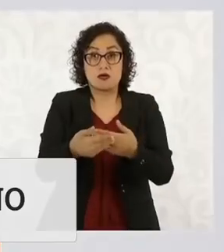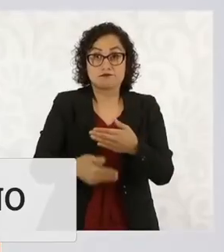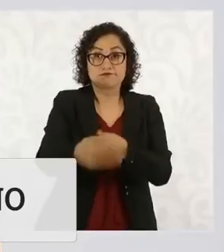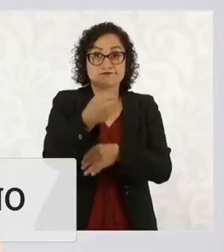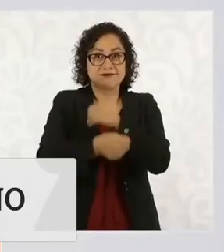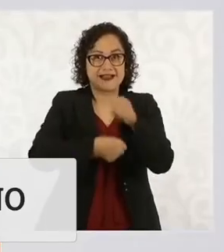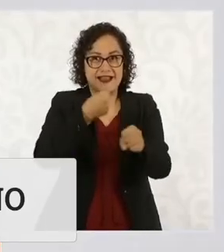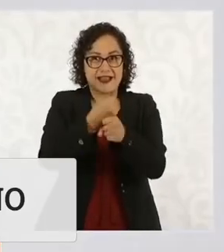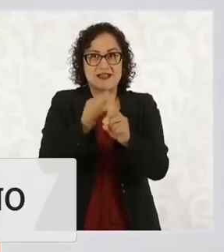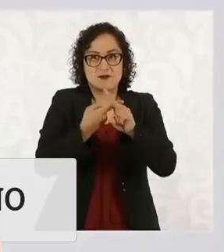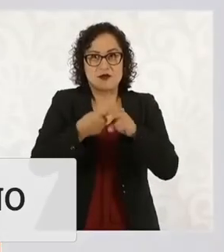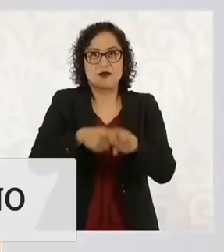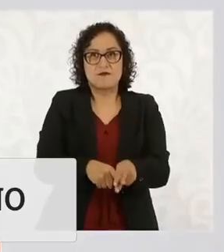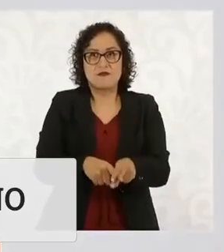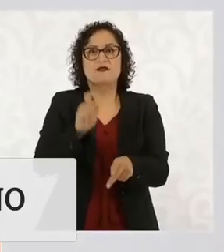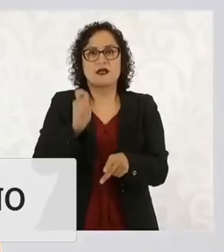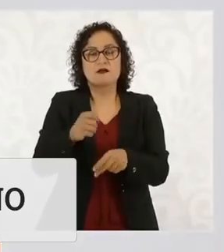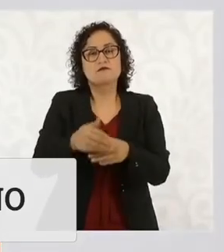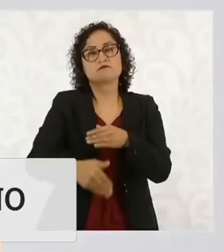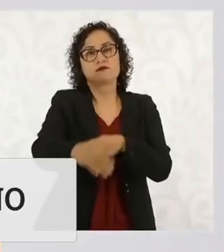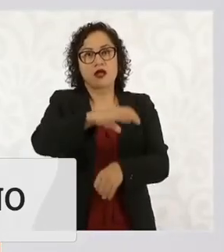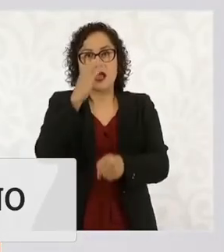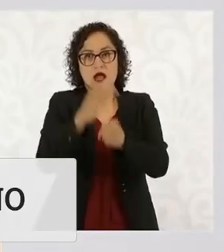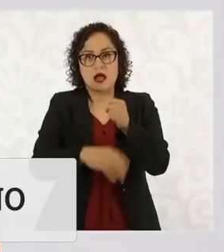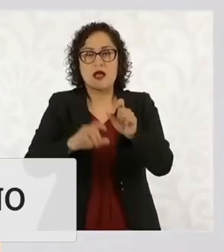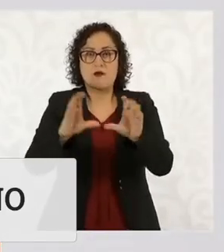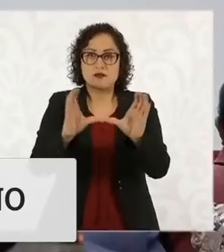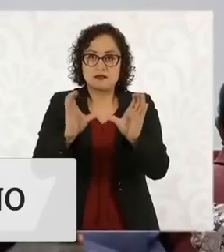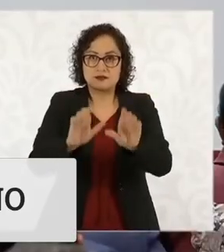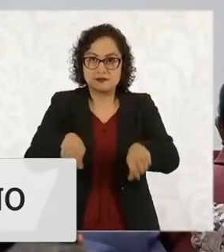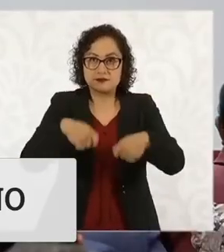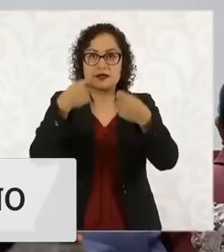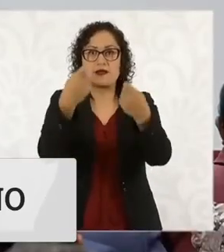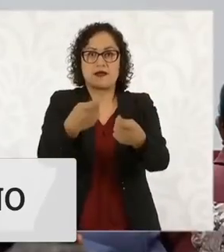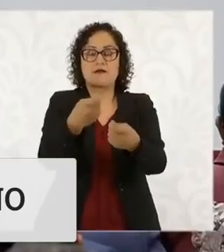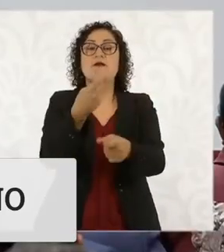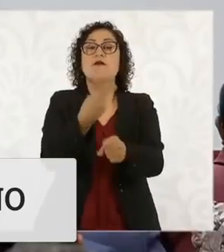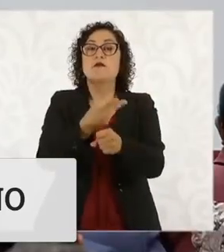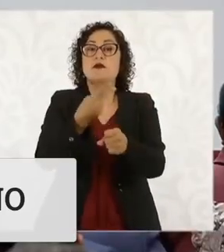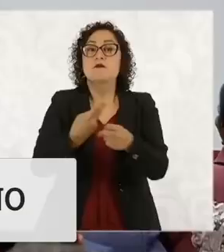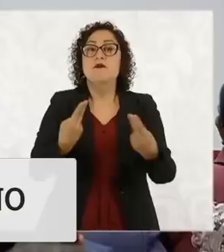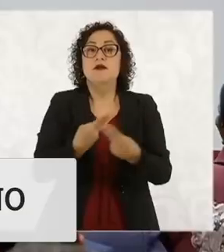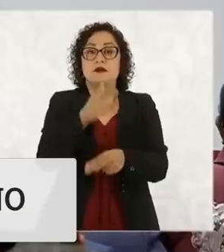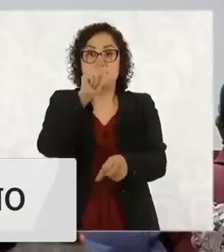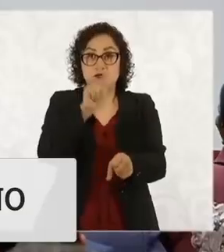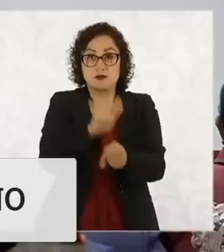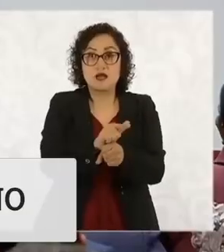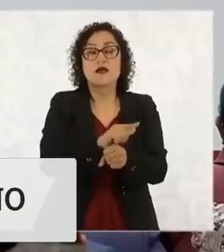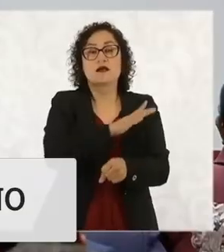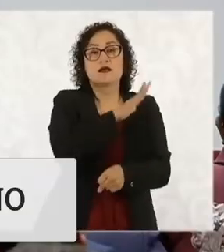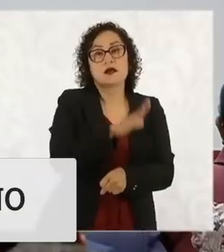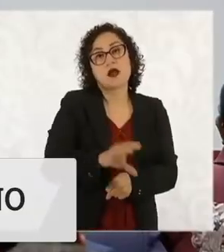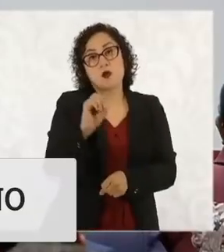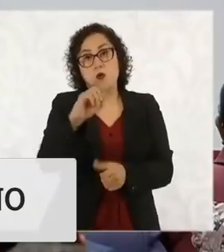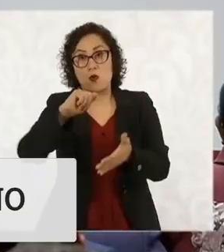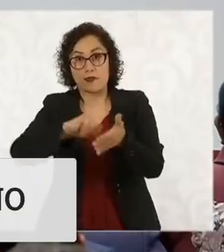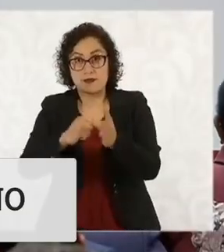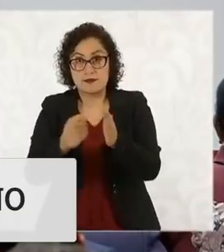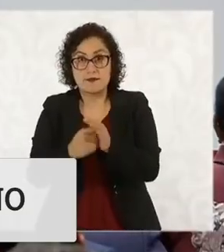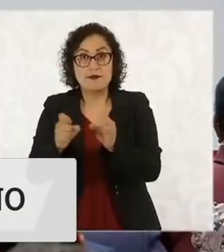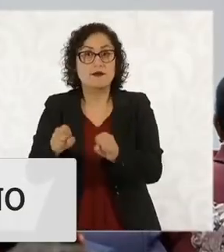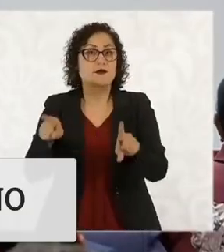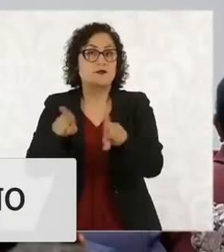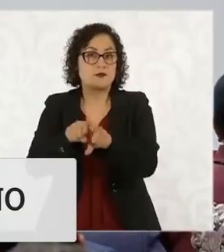recibirán un certificado de bachillerato nacional en modalidad general o técnica por parte de la